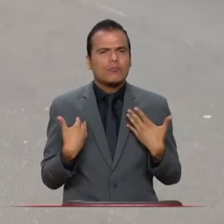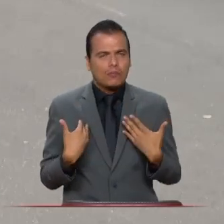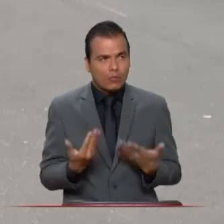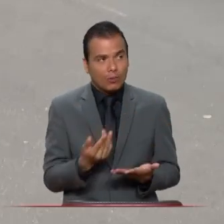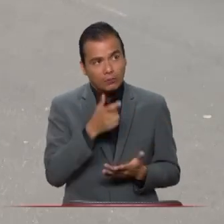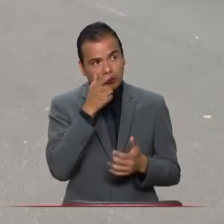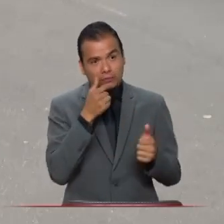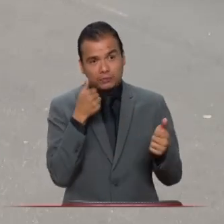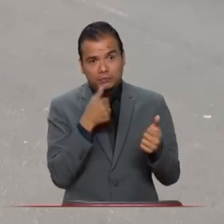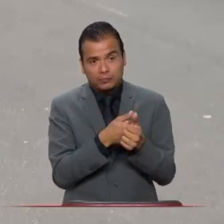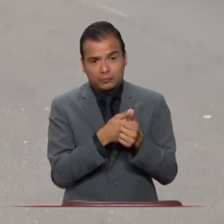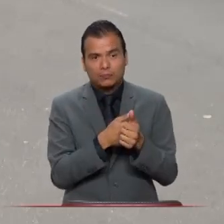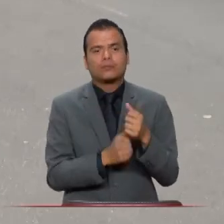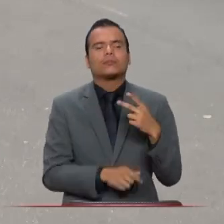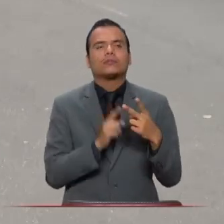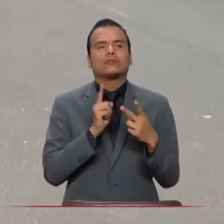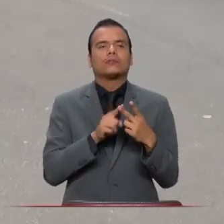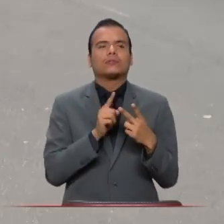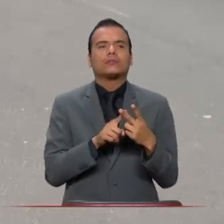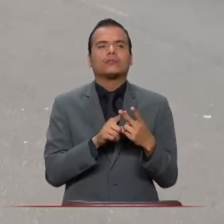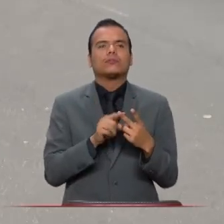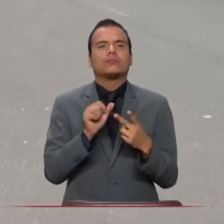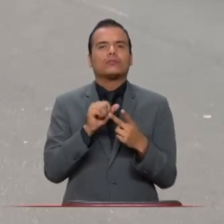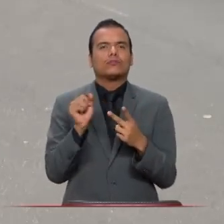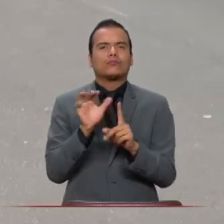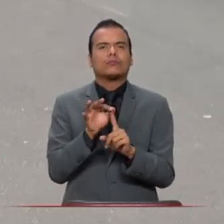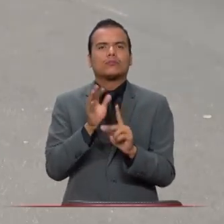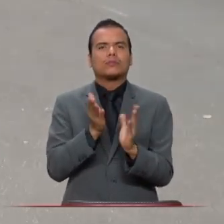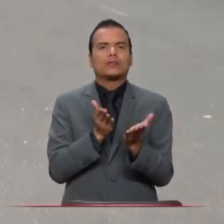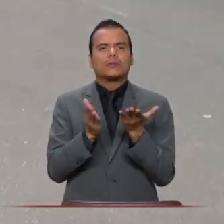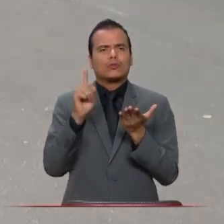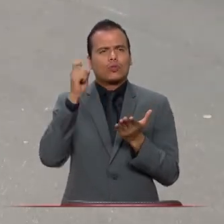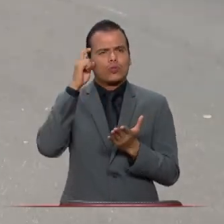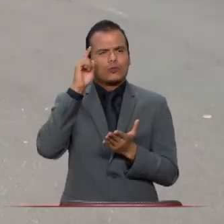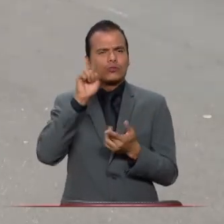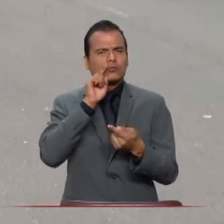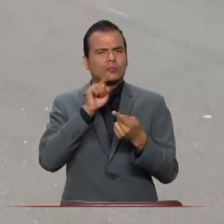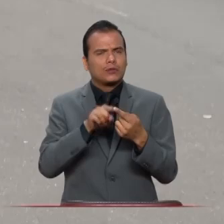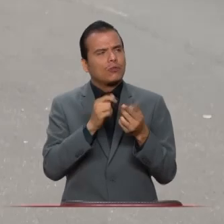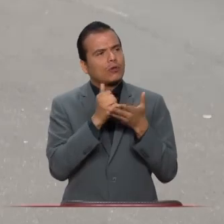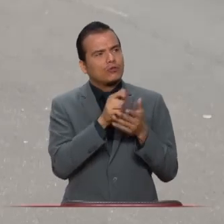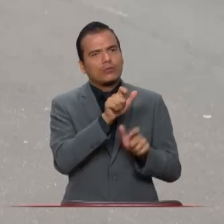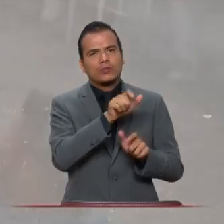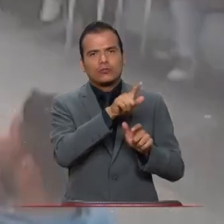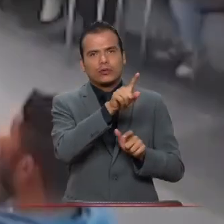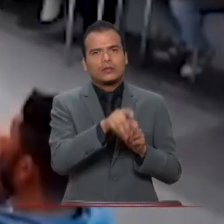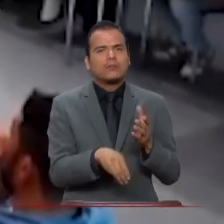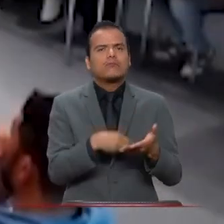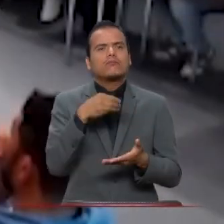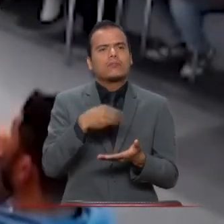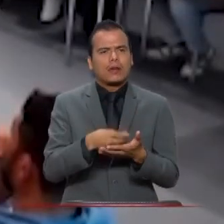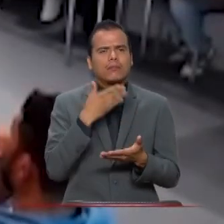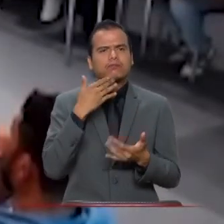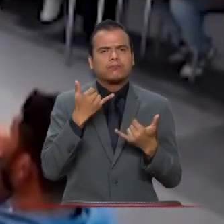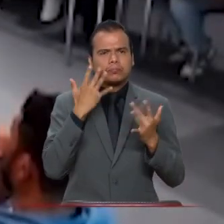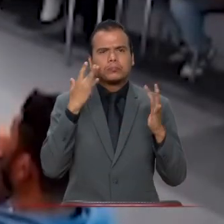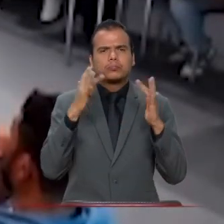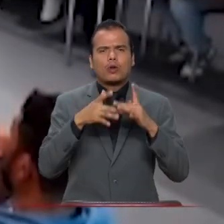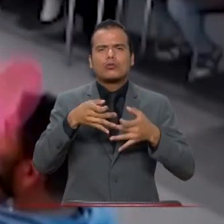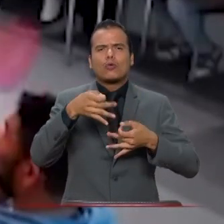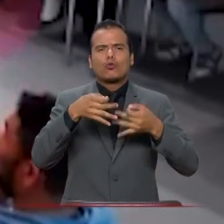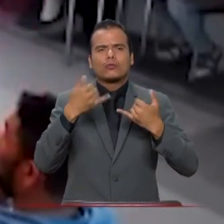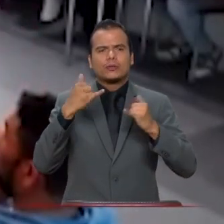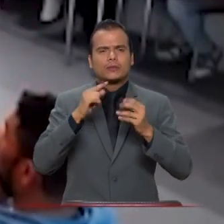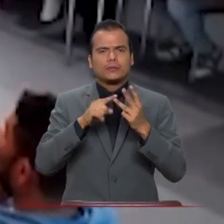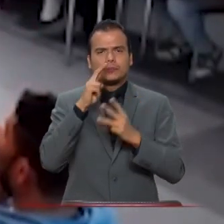El uso de la plataforma pública intermediaria de carga para mejorar los ingresos de los camioneros. El Ministerio de Hacienda dispondrá recursos